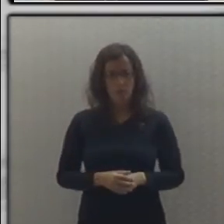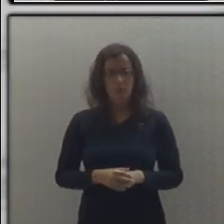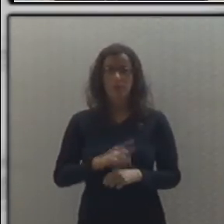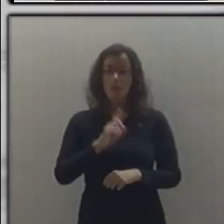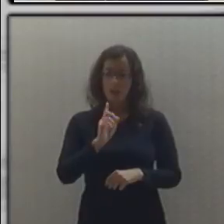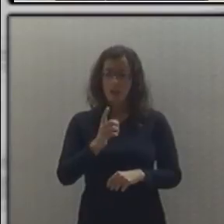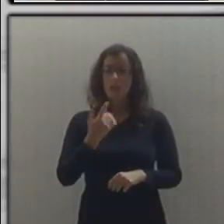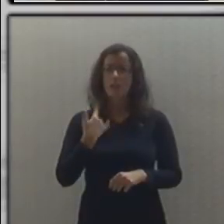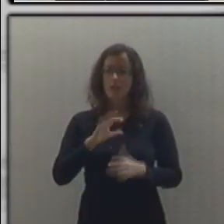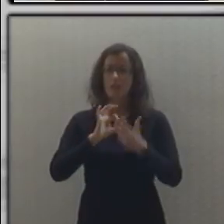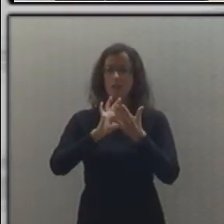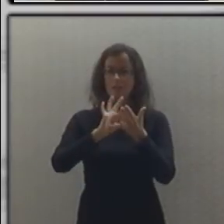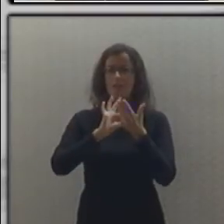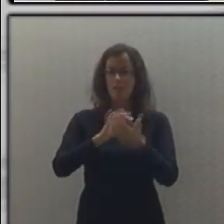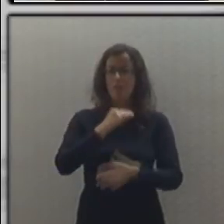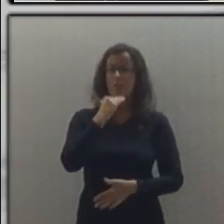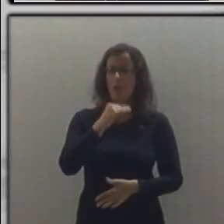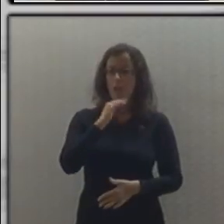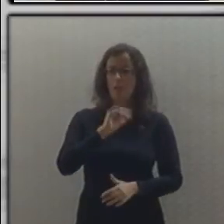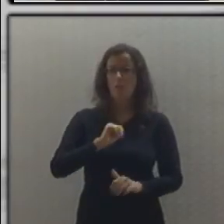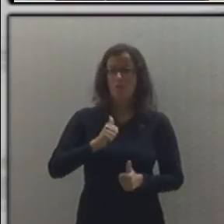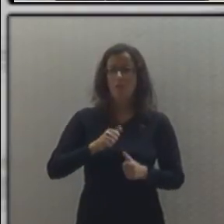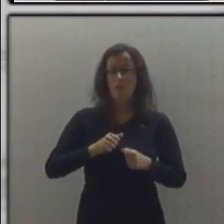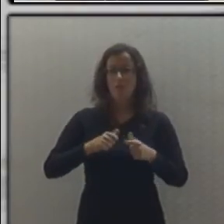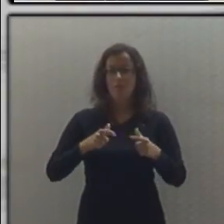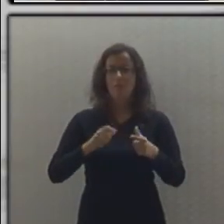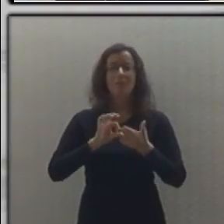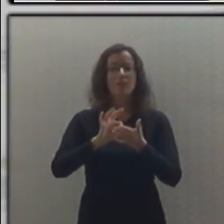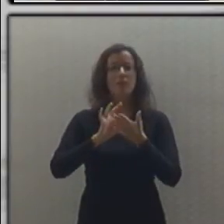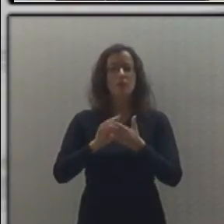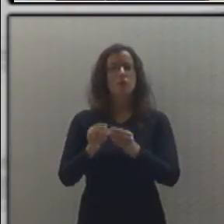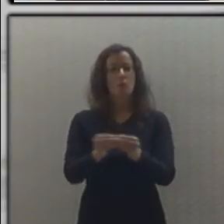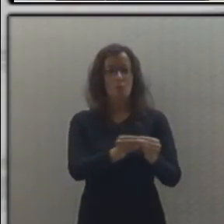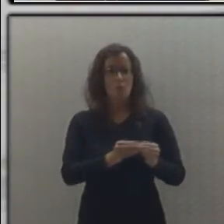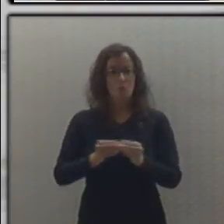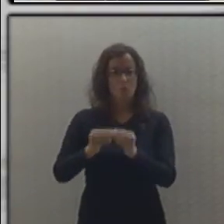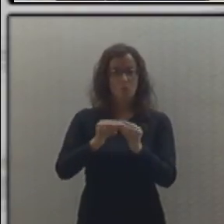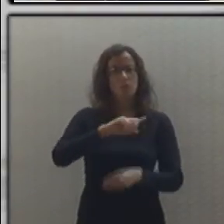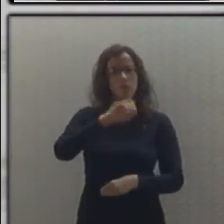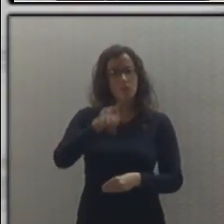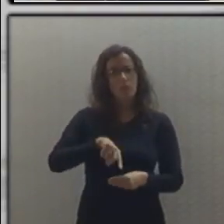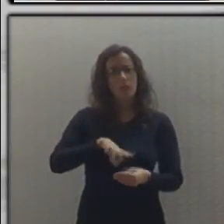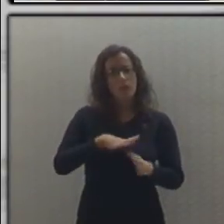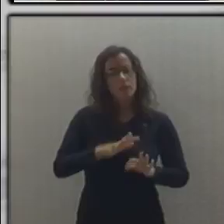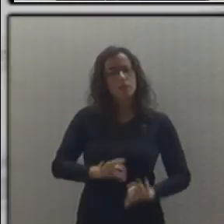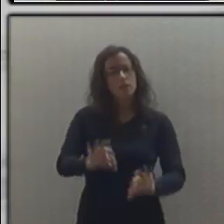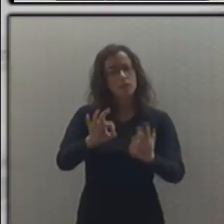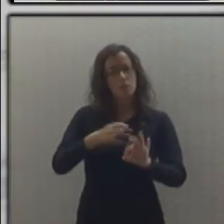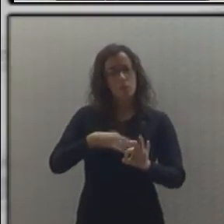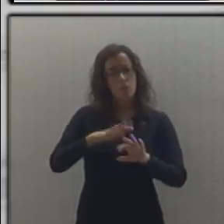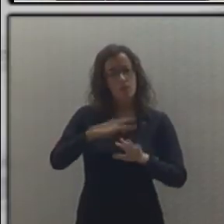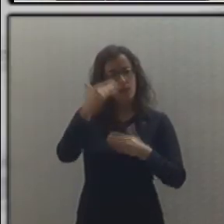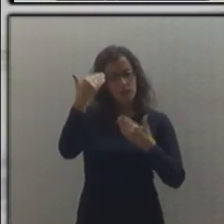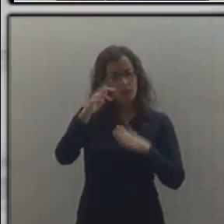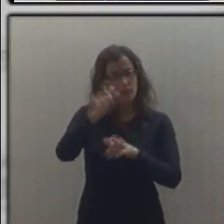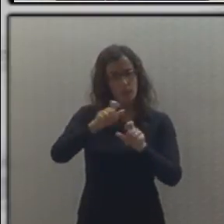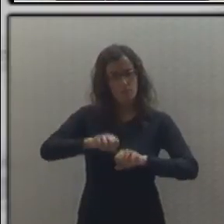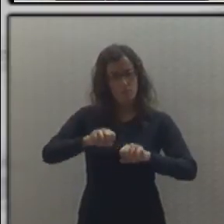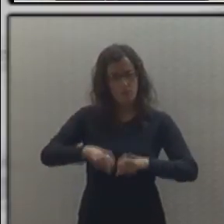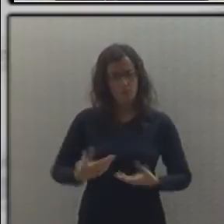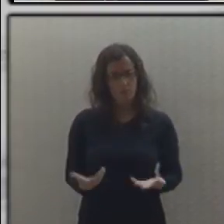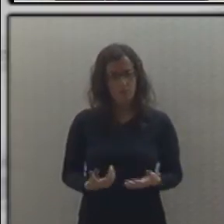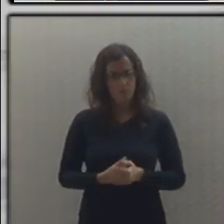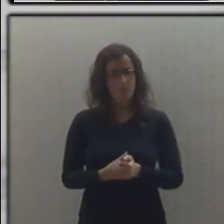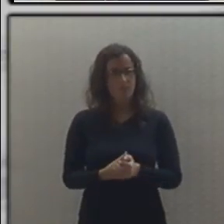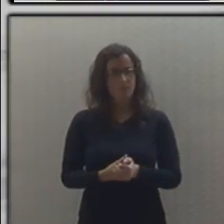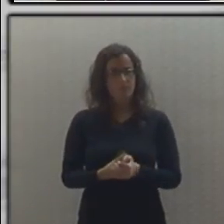empieza a haber ciertos servicios que, aparte de ser comunes, pueden especializarse y atender a personas mayores. Son las